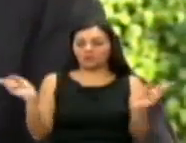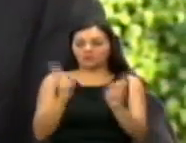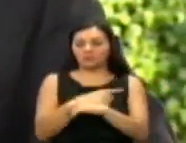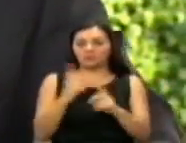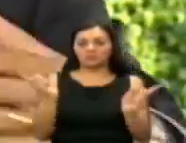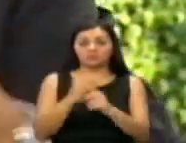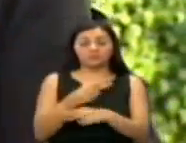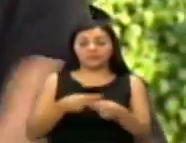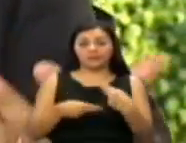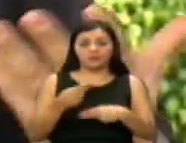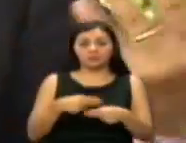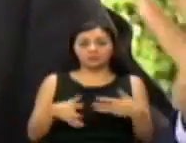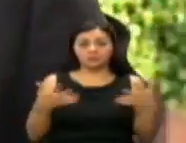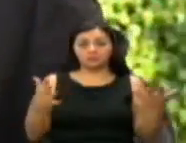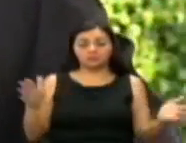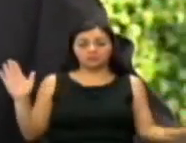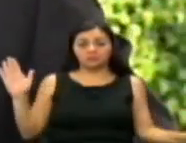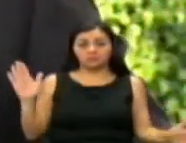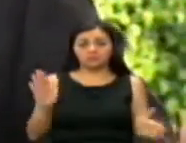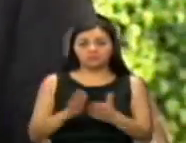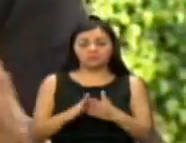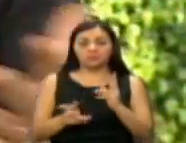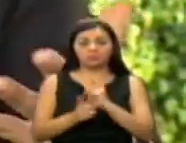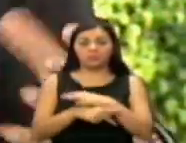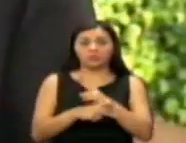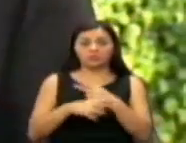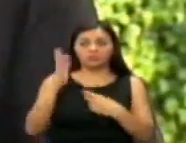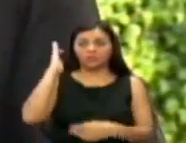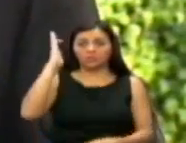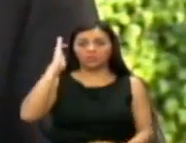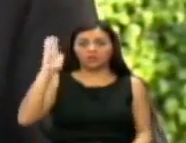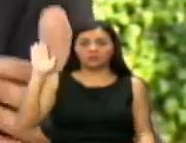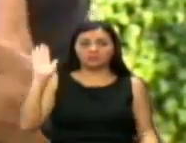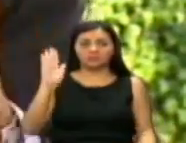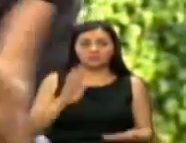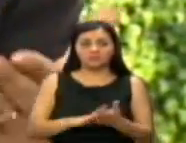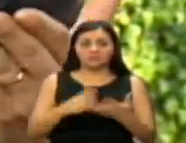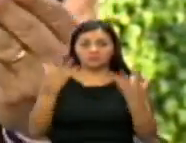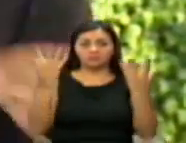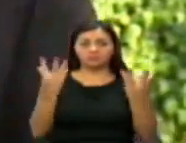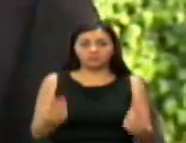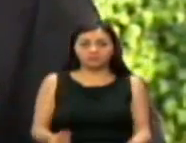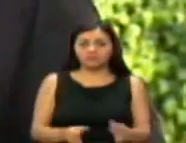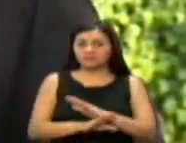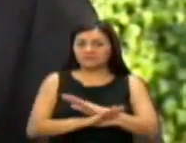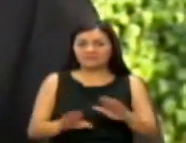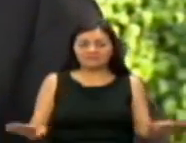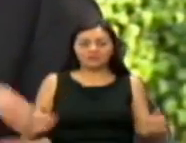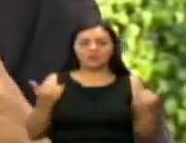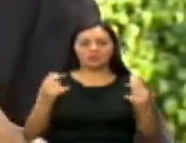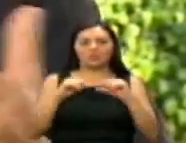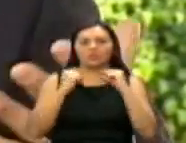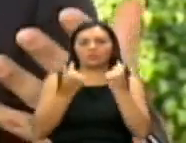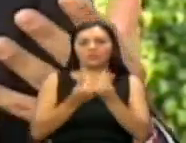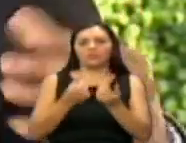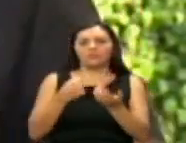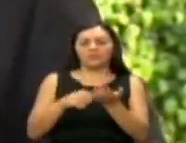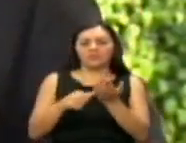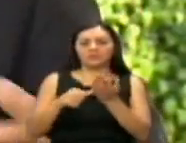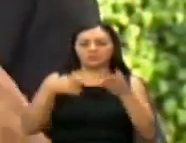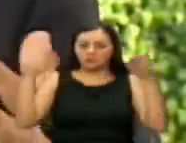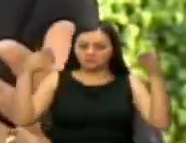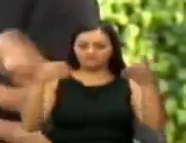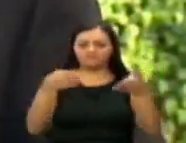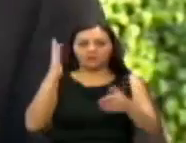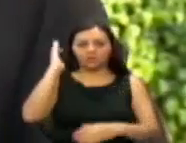tienen negocio. La producción de Carchi está muy deprimida. En este gabinete vamos a tratar todo eso. No todo vamos a poder